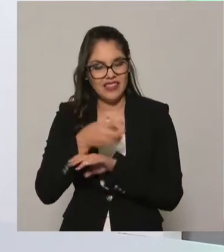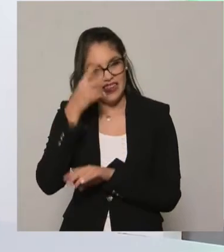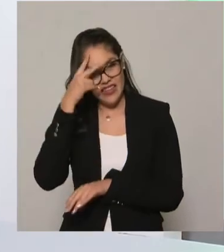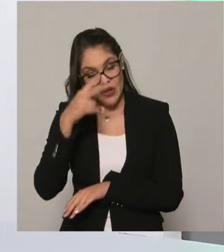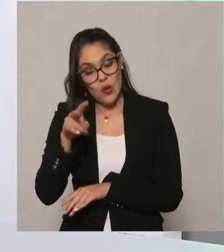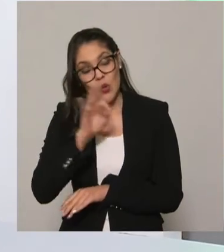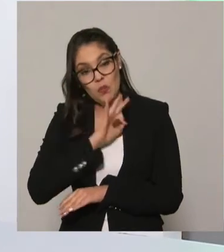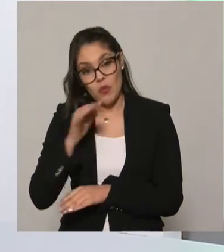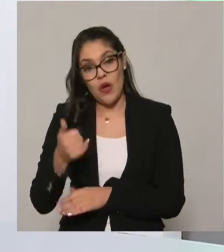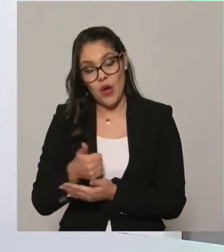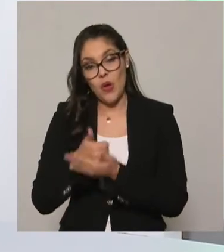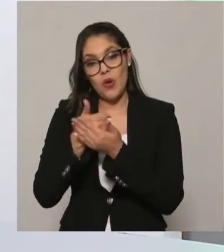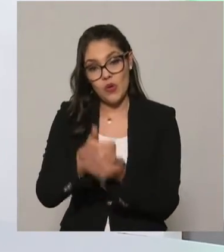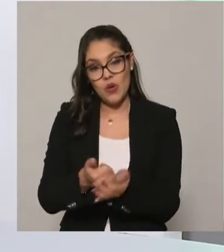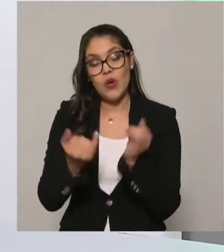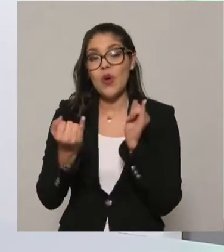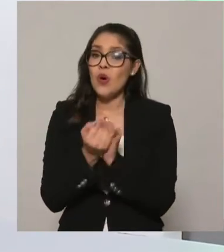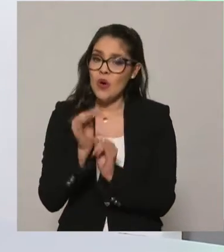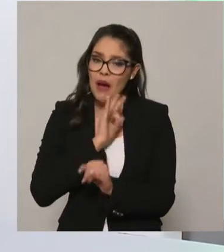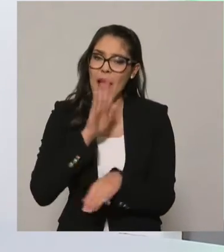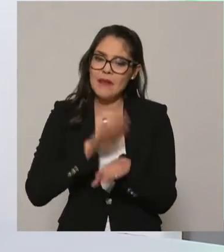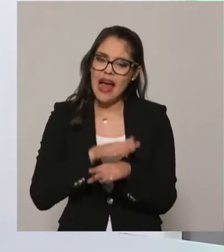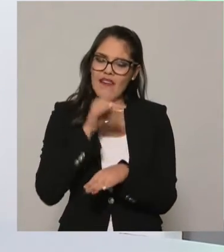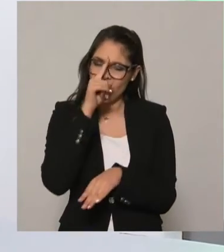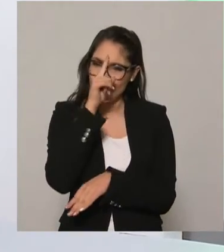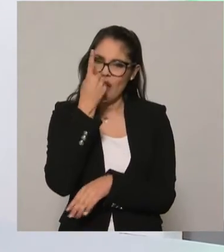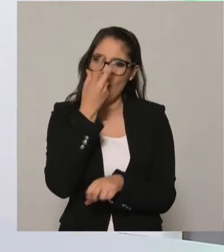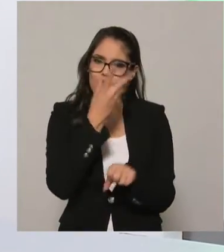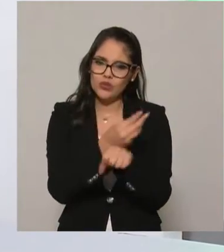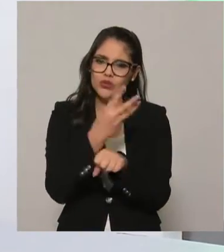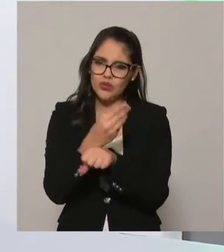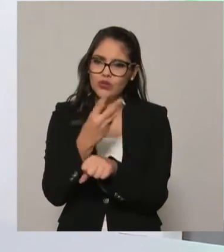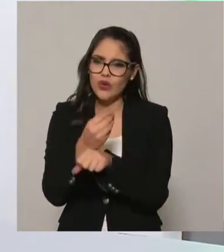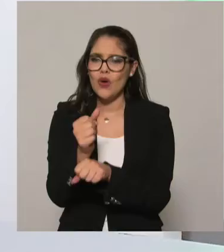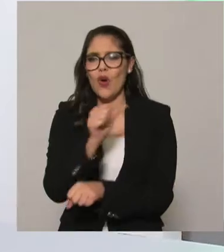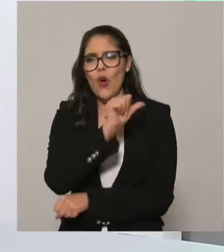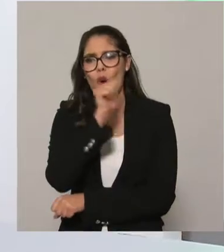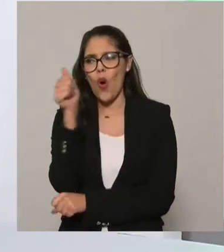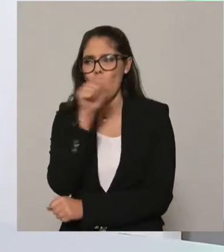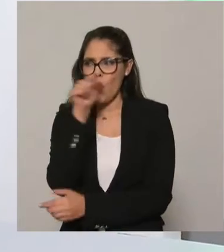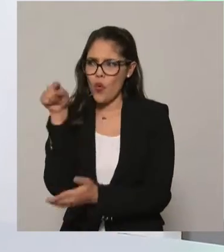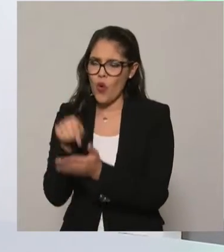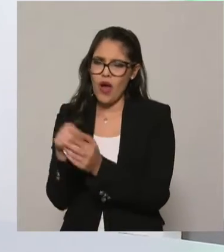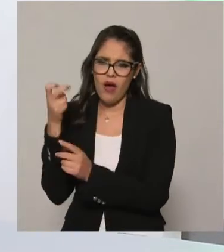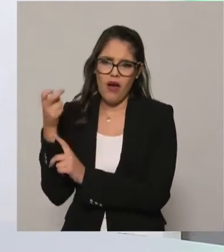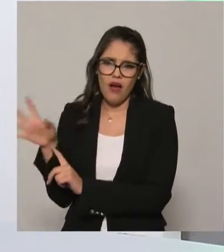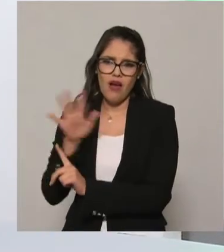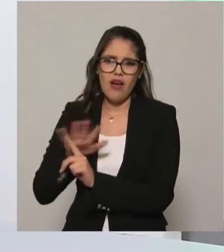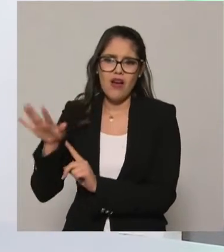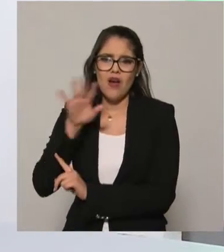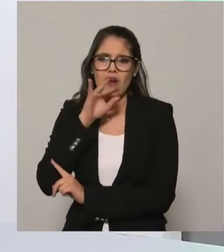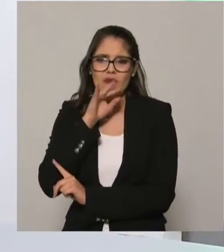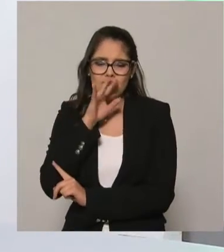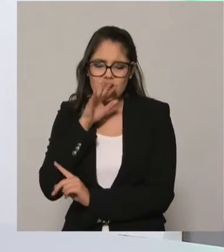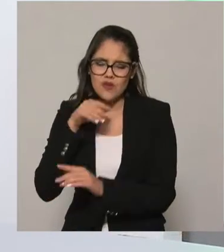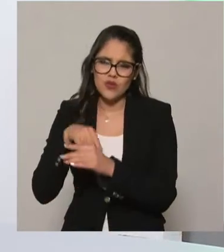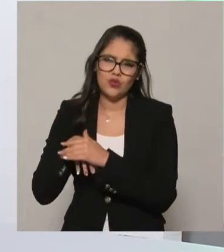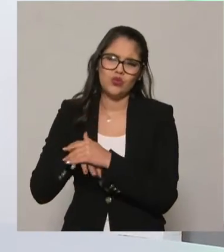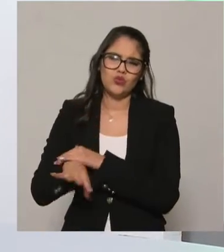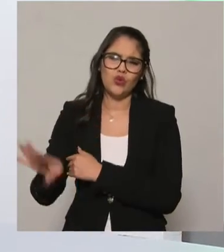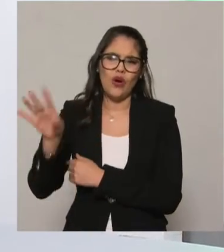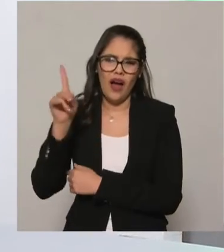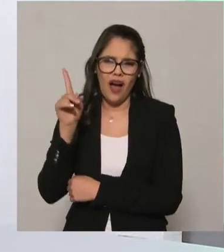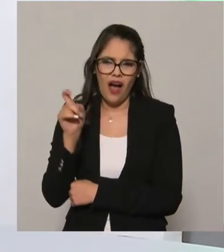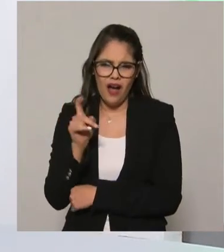alguna manera también va a permitir darle mantenimiento a otra parte de la infraestructura del drenaje profundo tan